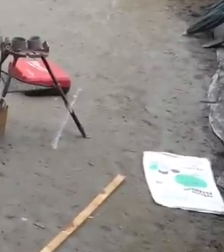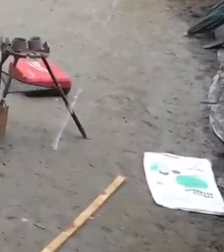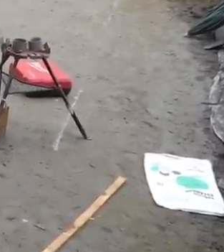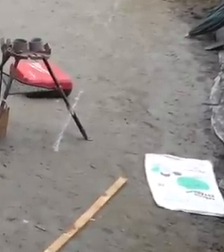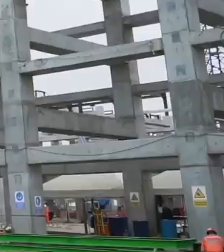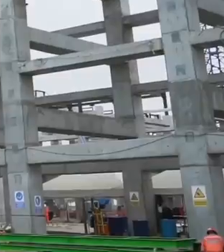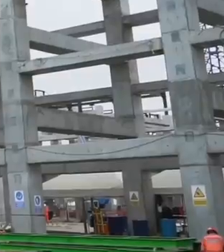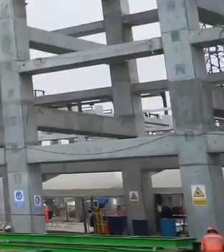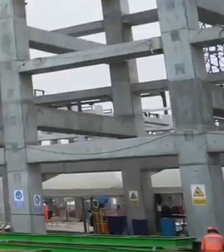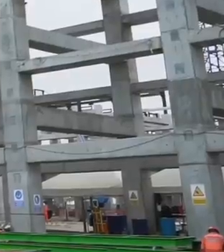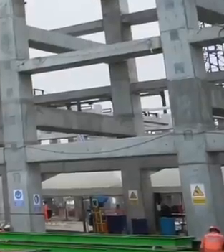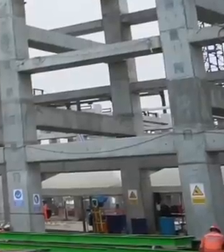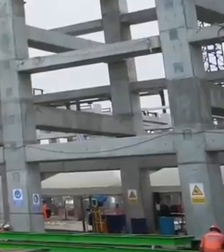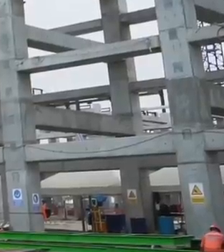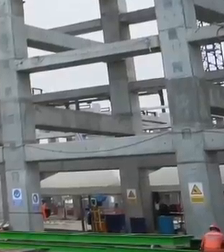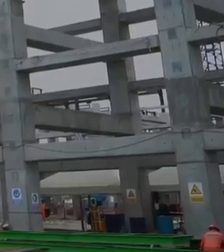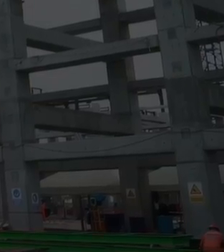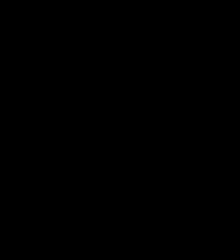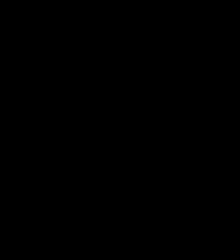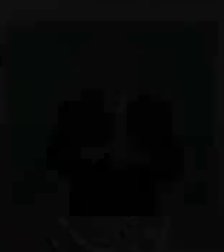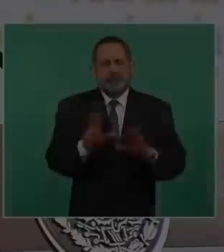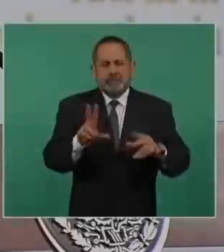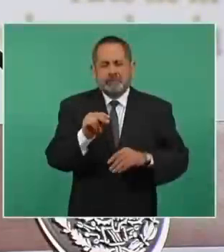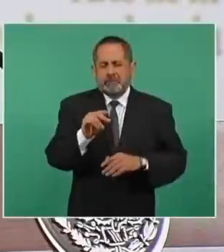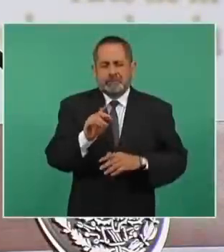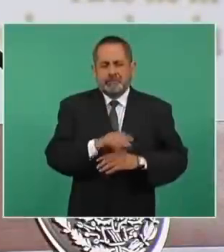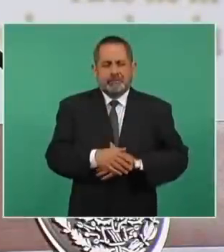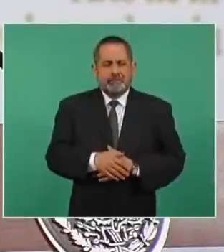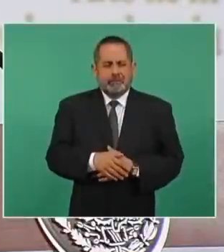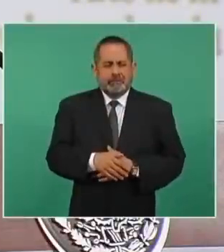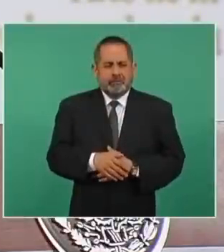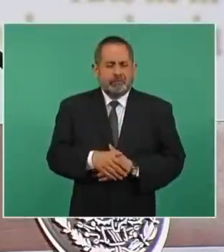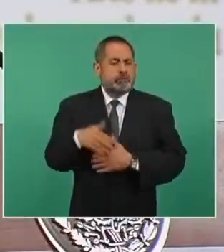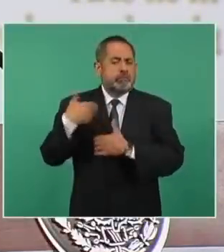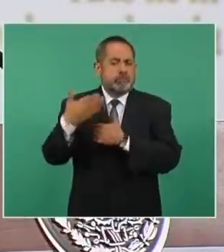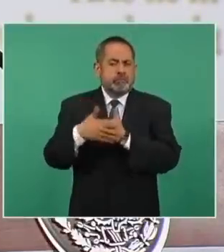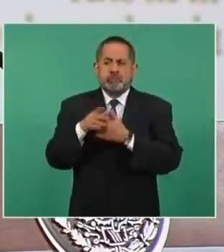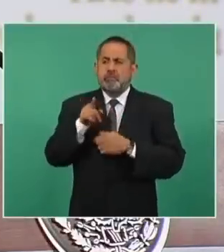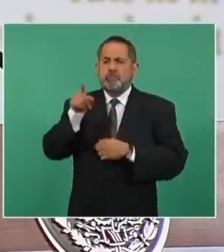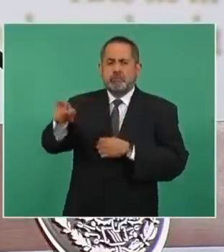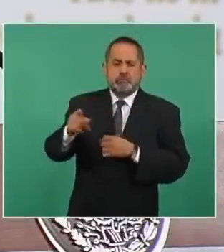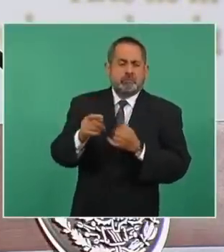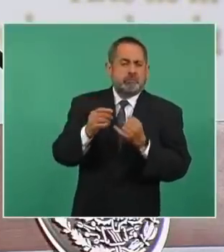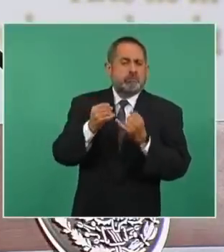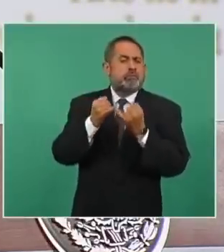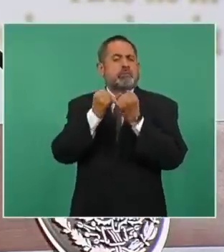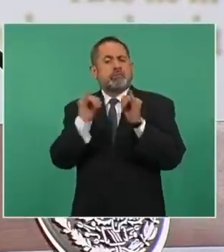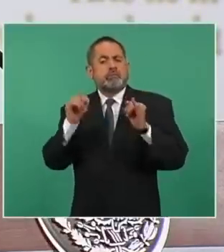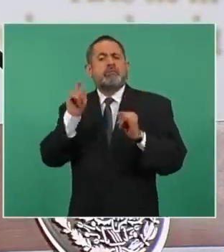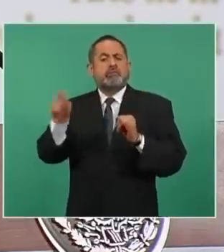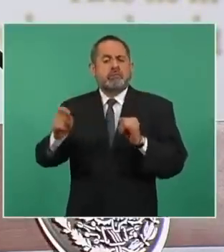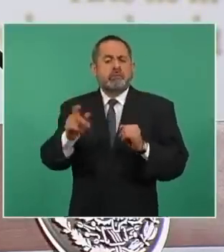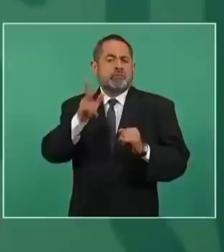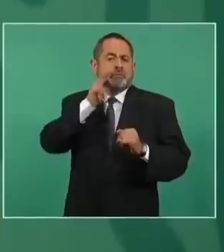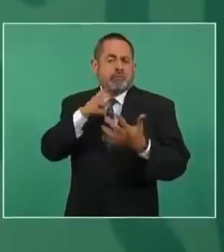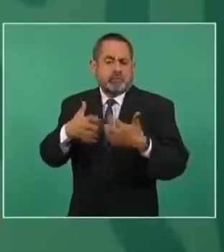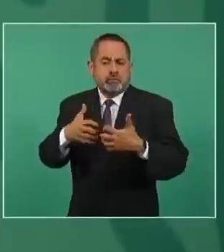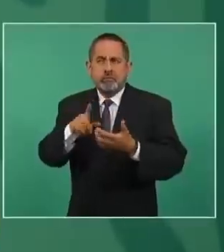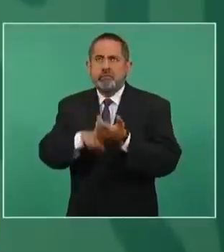Bocas, Tabasco, México. No. Vamos a inaugurar la refinería en